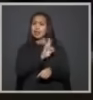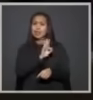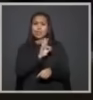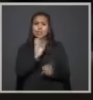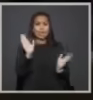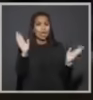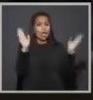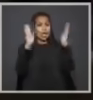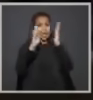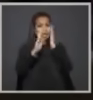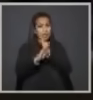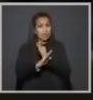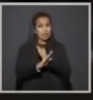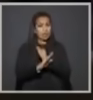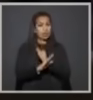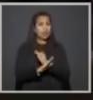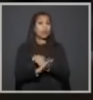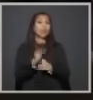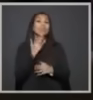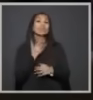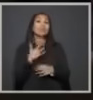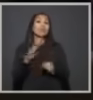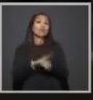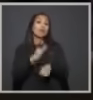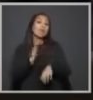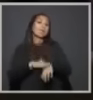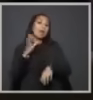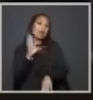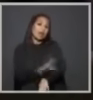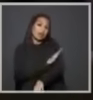ahora hay más energía